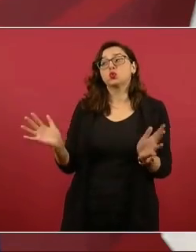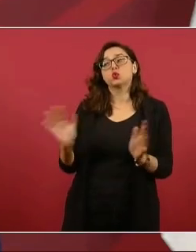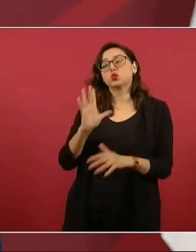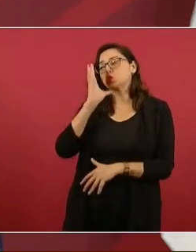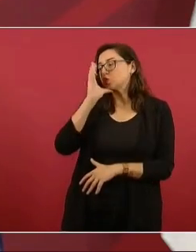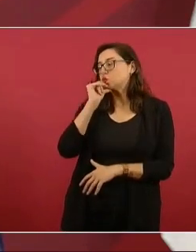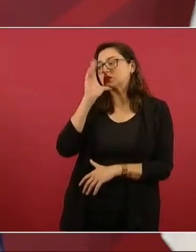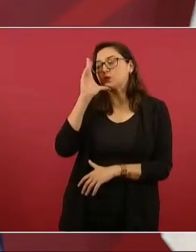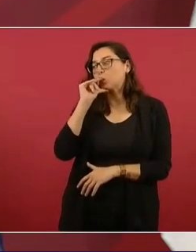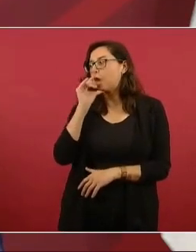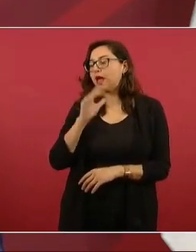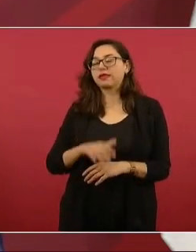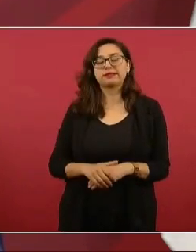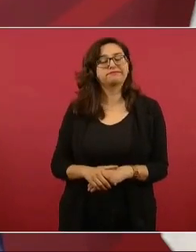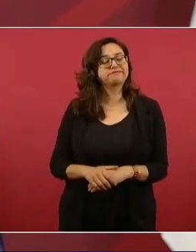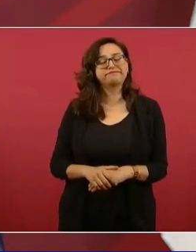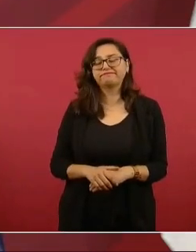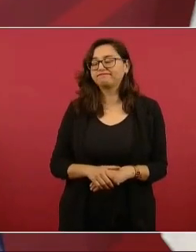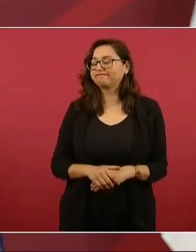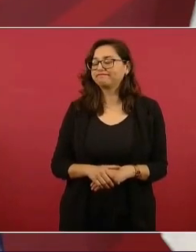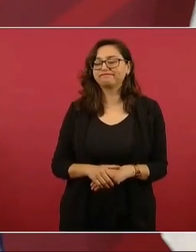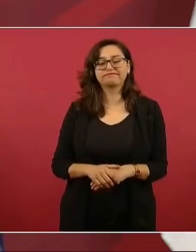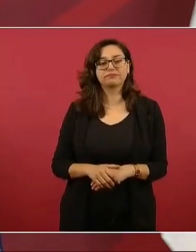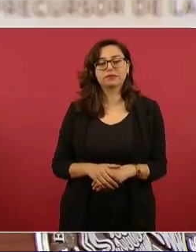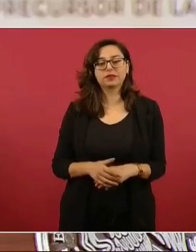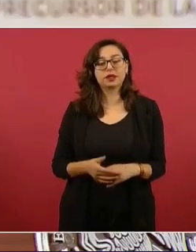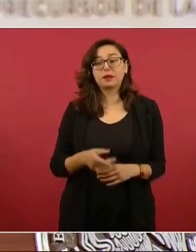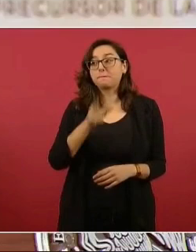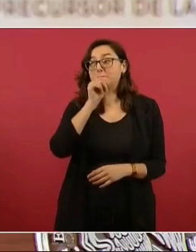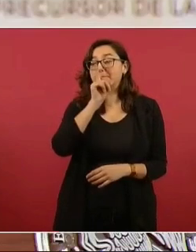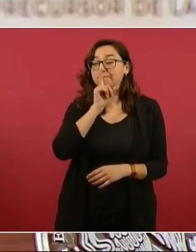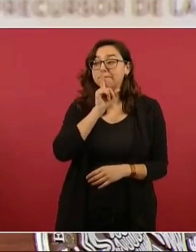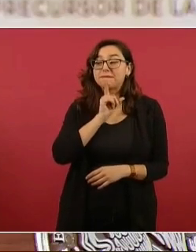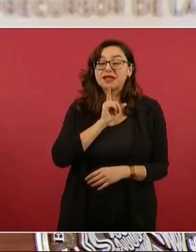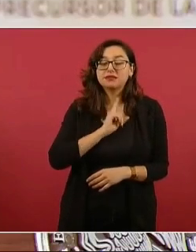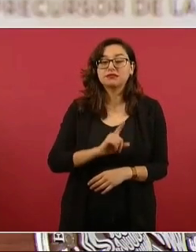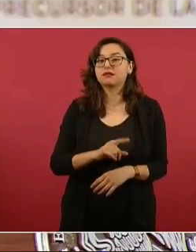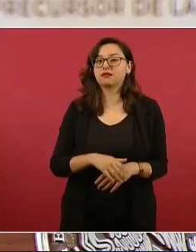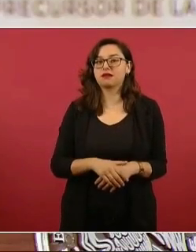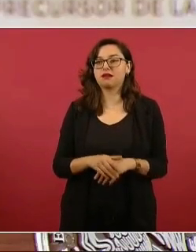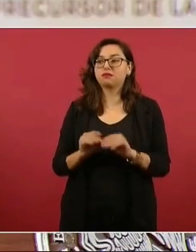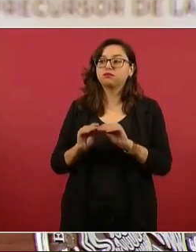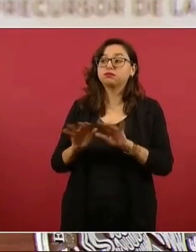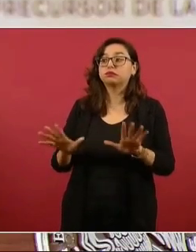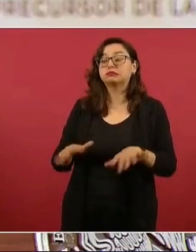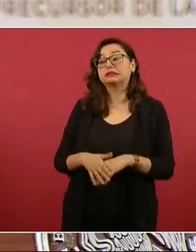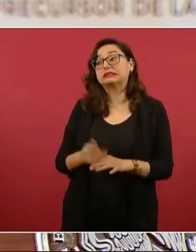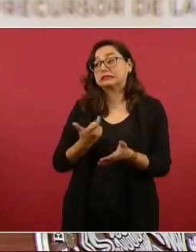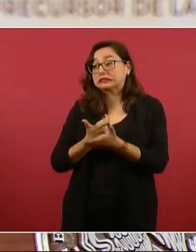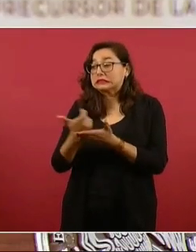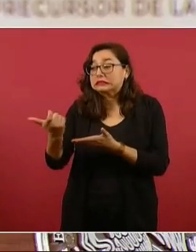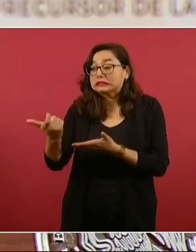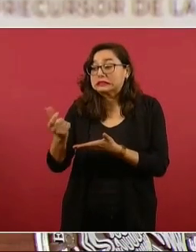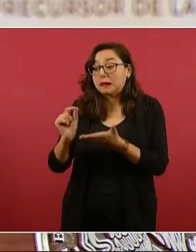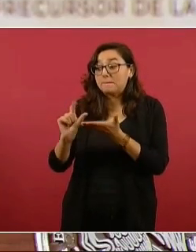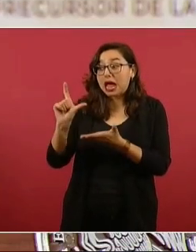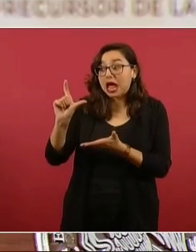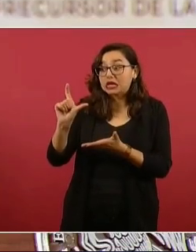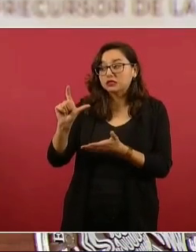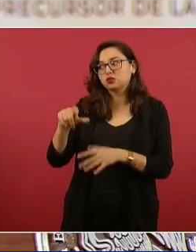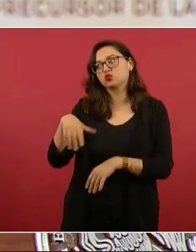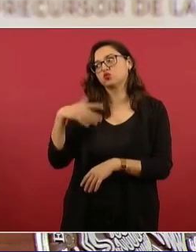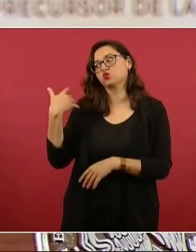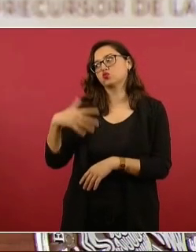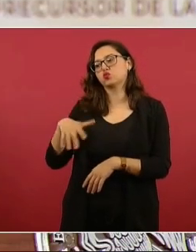de que iba a producir inflación el aumento al salario.